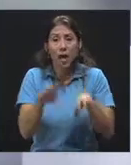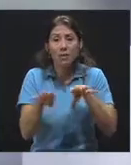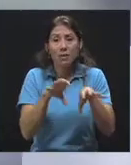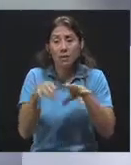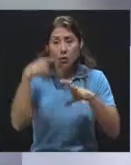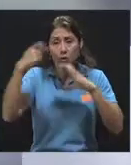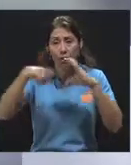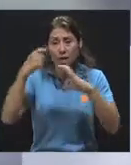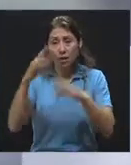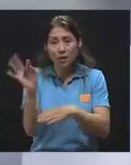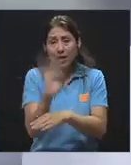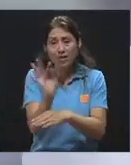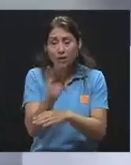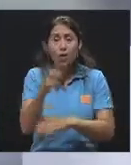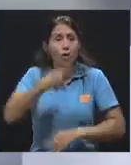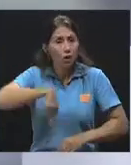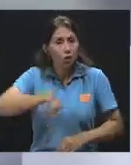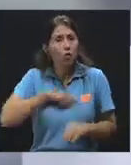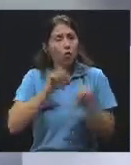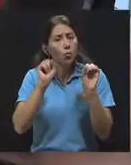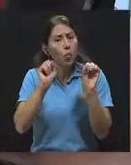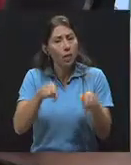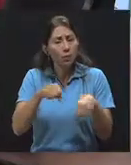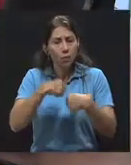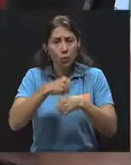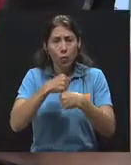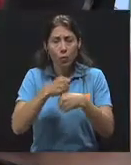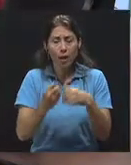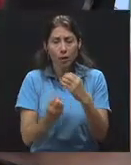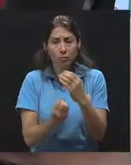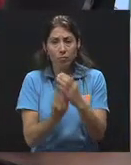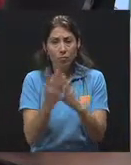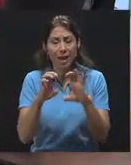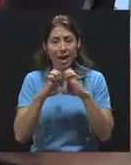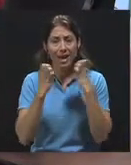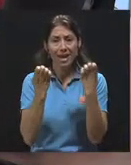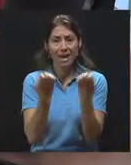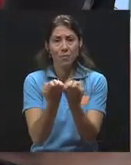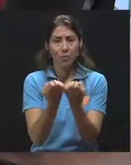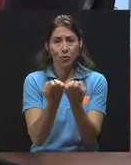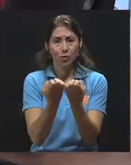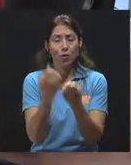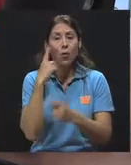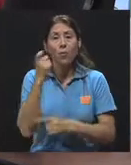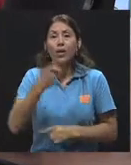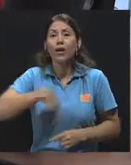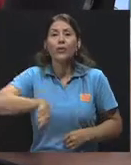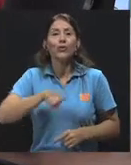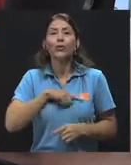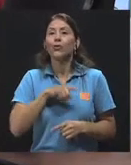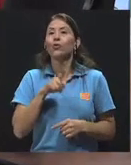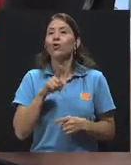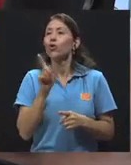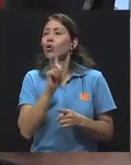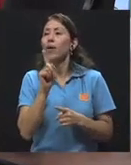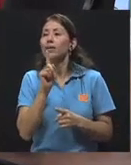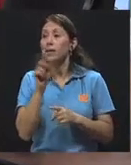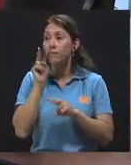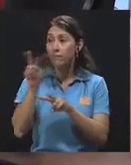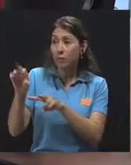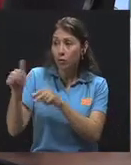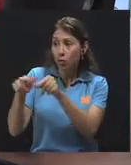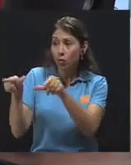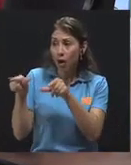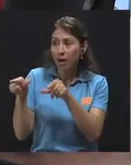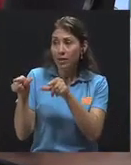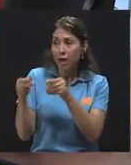podemos conformar equipos, digamos, y articular, porque no estamos replicando lo que hacen en otros lugares, sino que lo que estamos haciendo es